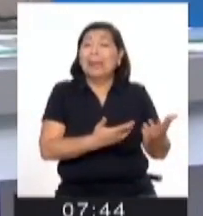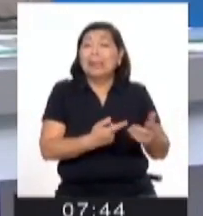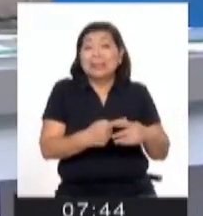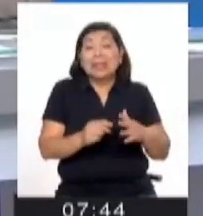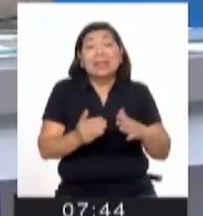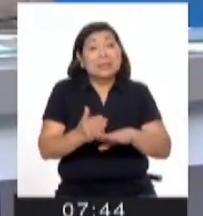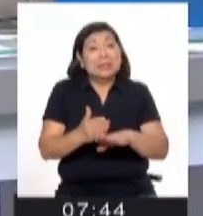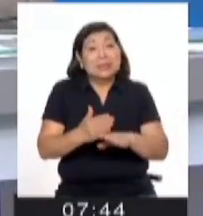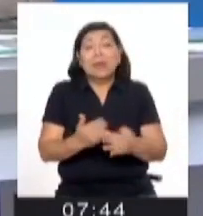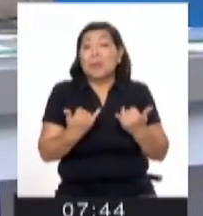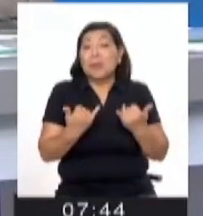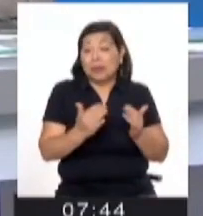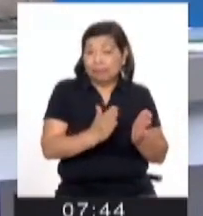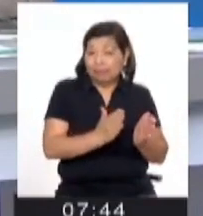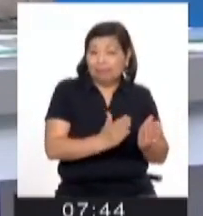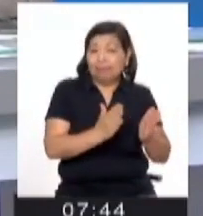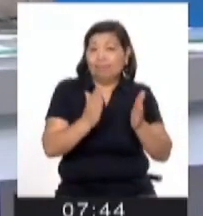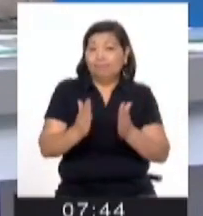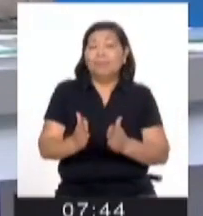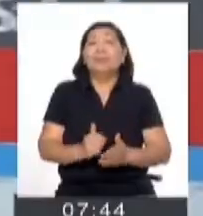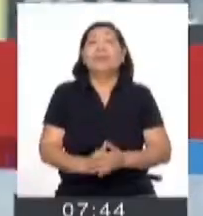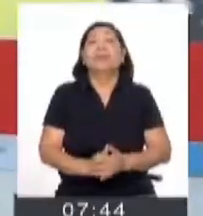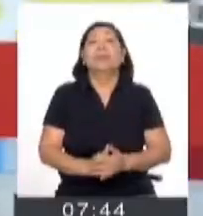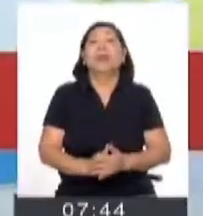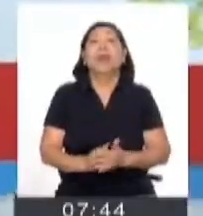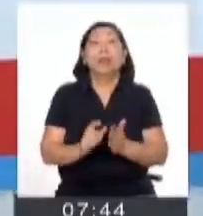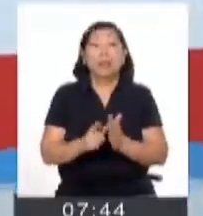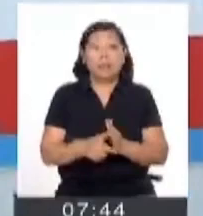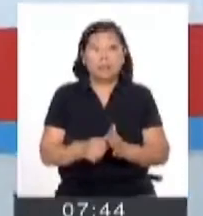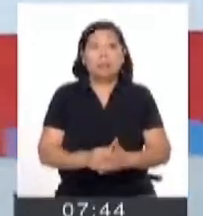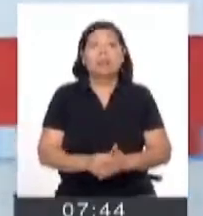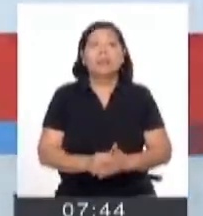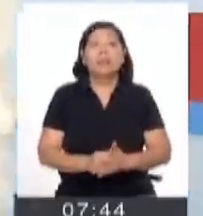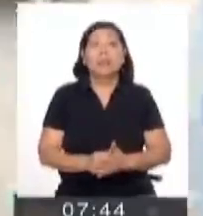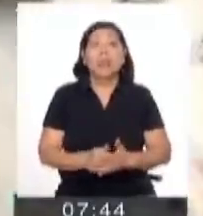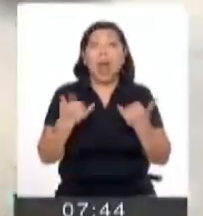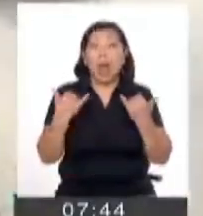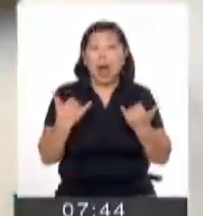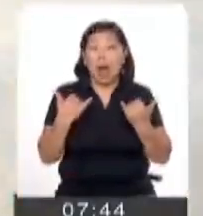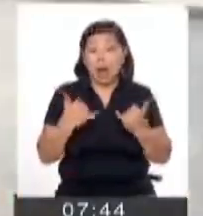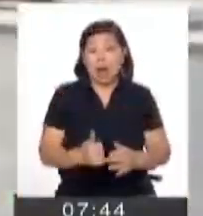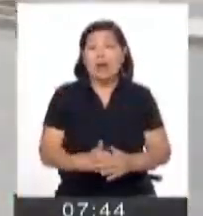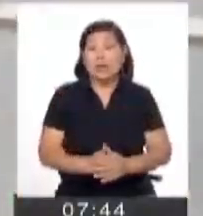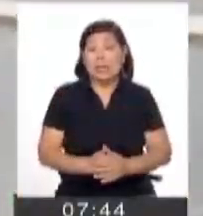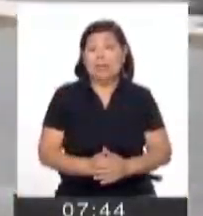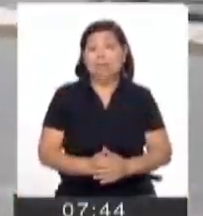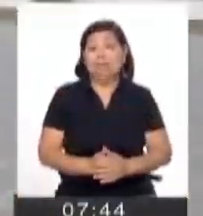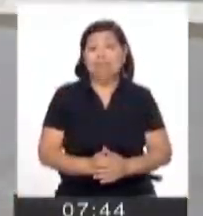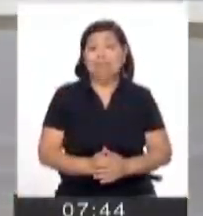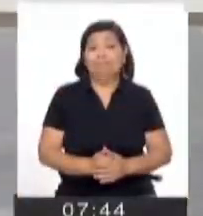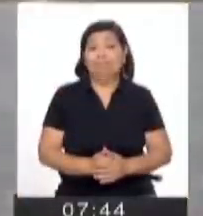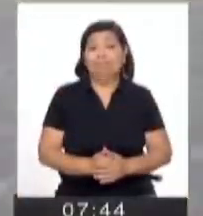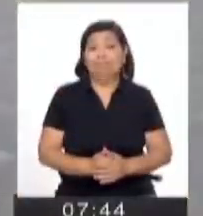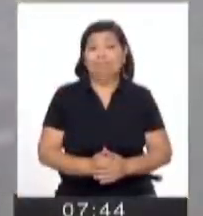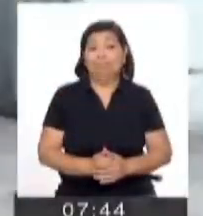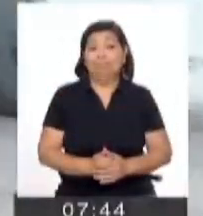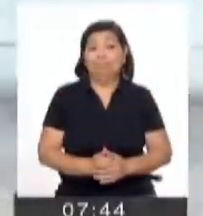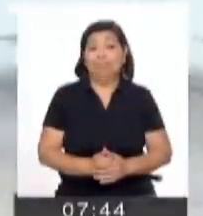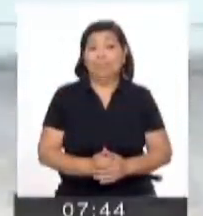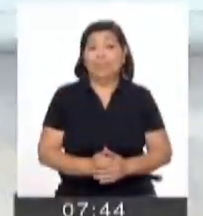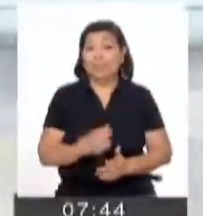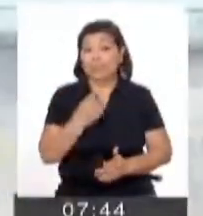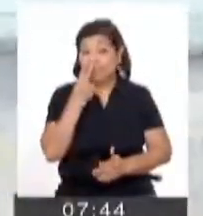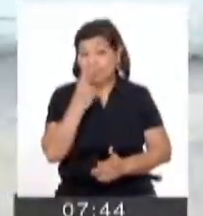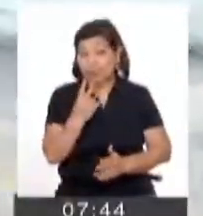que desarrollar. Vamos ahora, en breve vamos a tener mayores alcances sobre este tema, pero ahora, bien, tenemos justamente